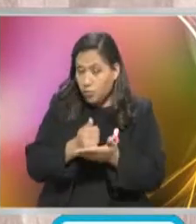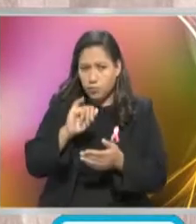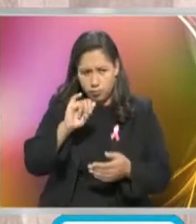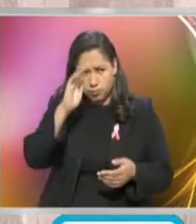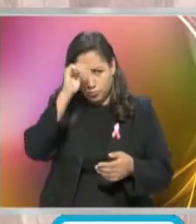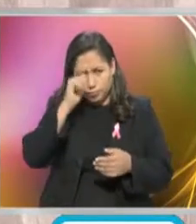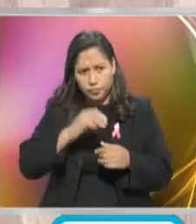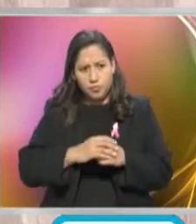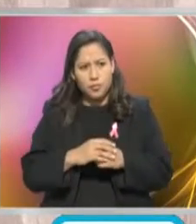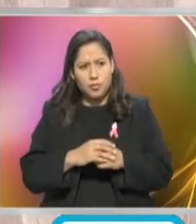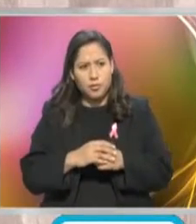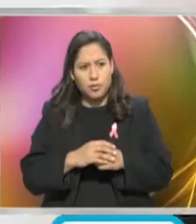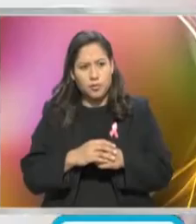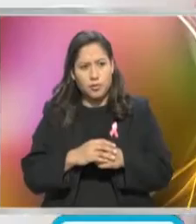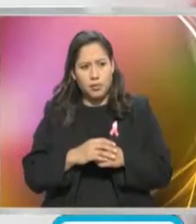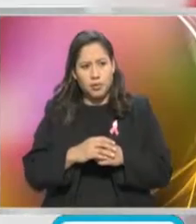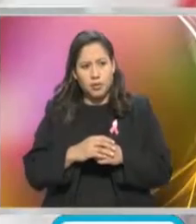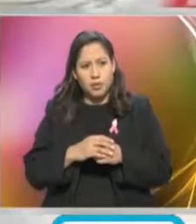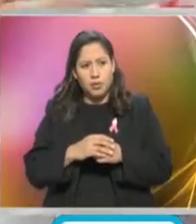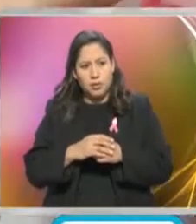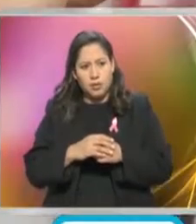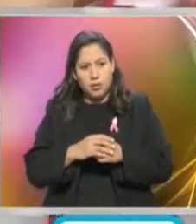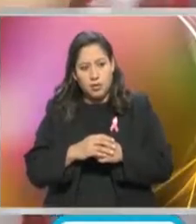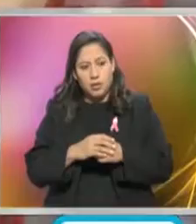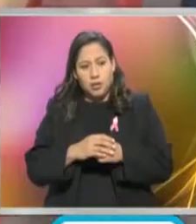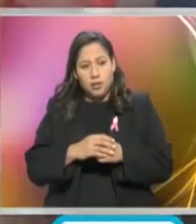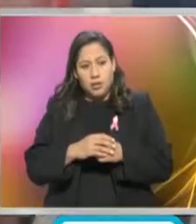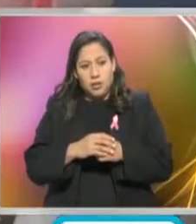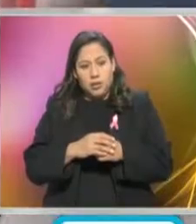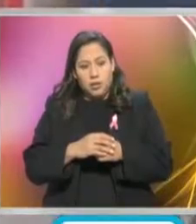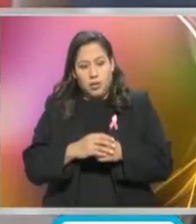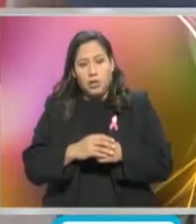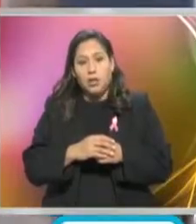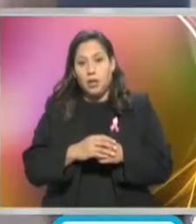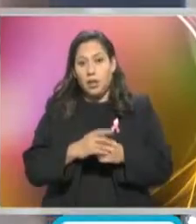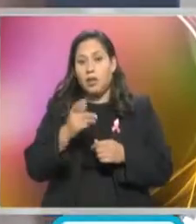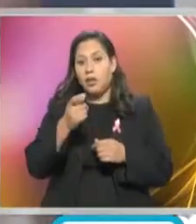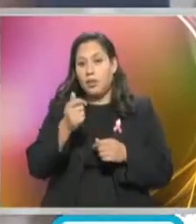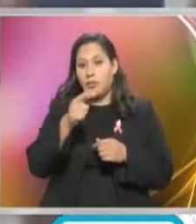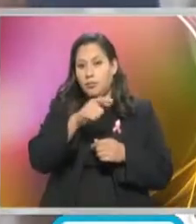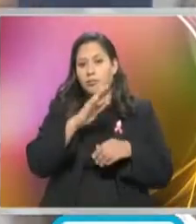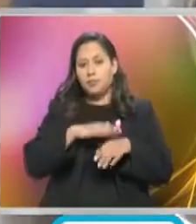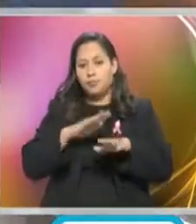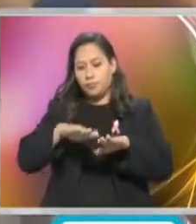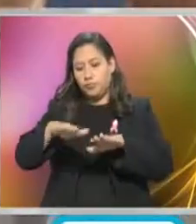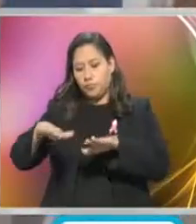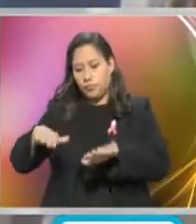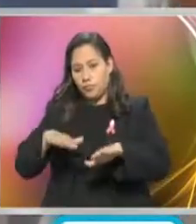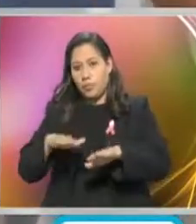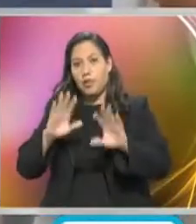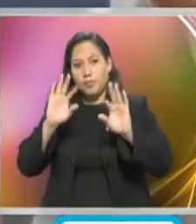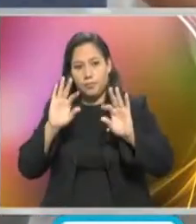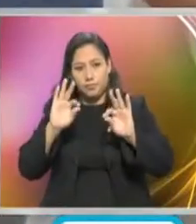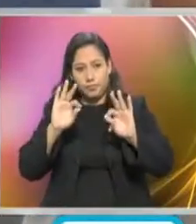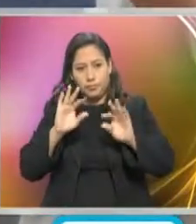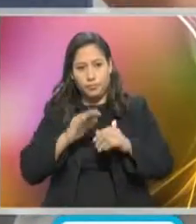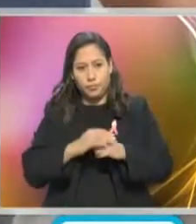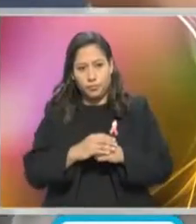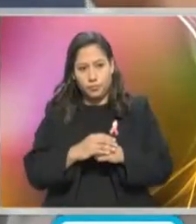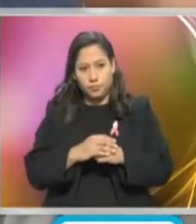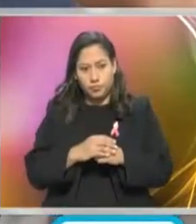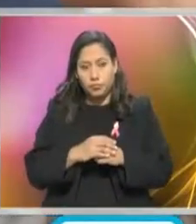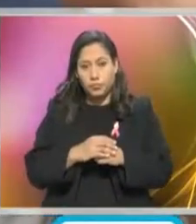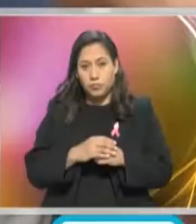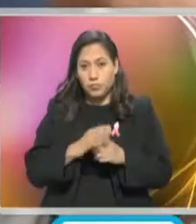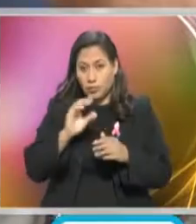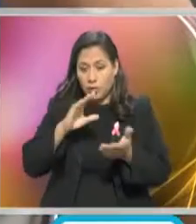órale, a ver. Y aquí sí Mitad ya y tiene que mitad. quedar un poquito más pegajoso con el agua